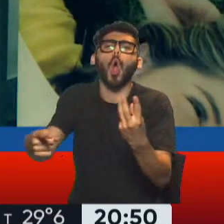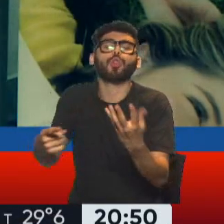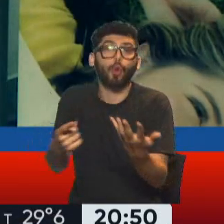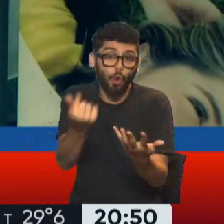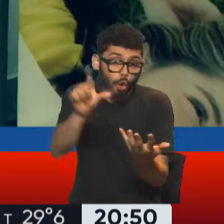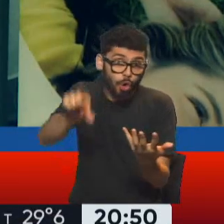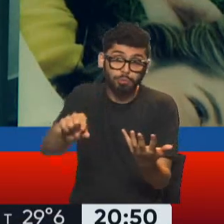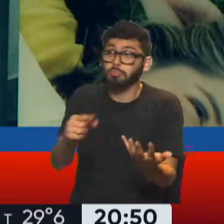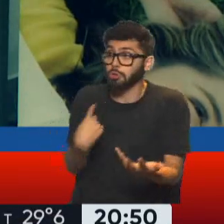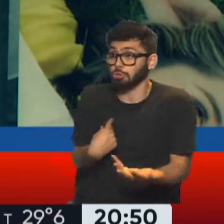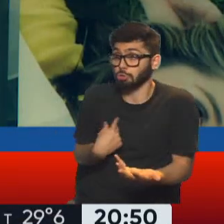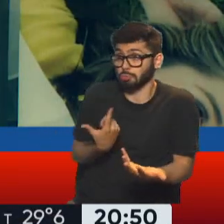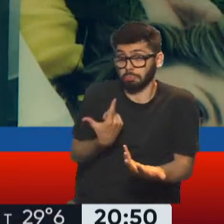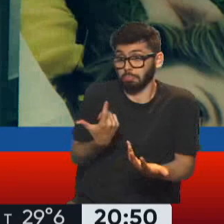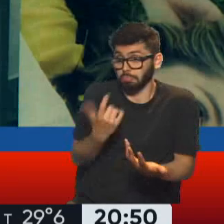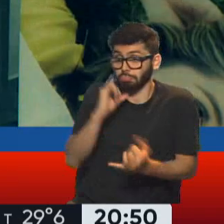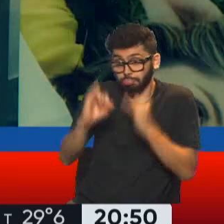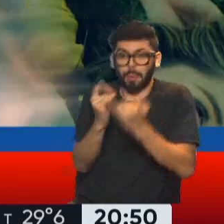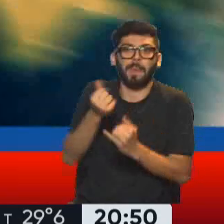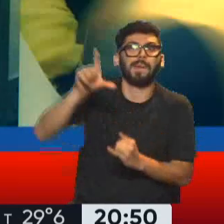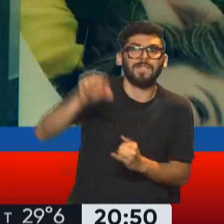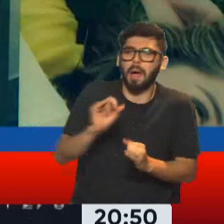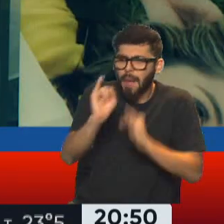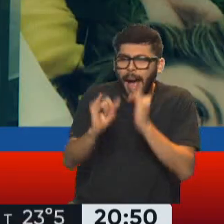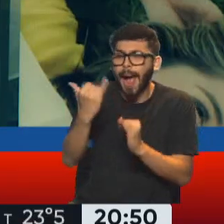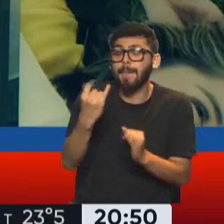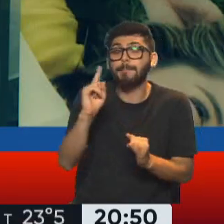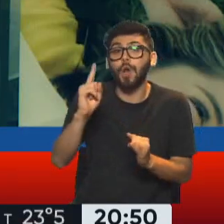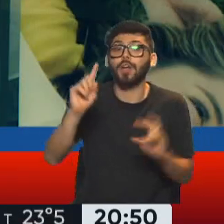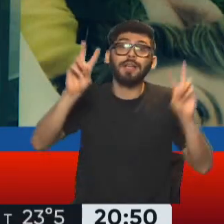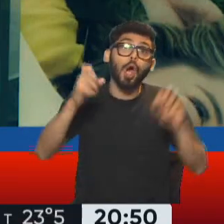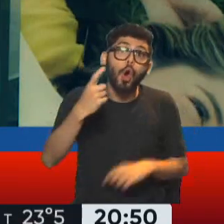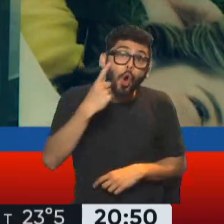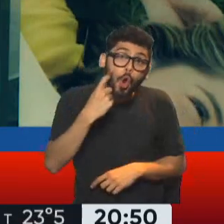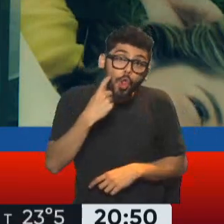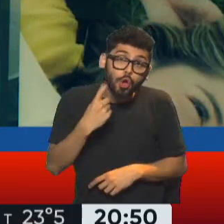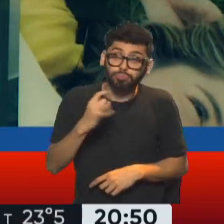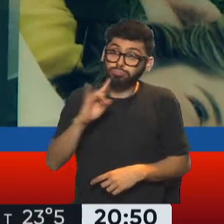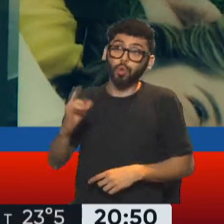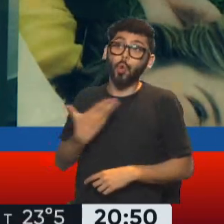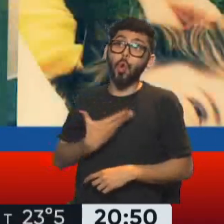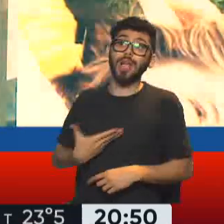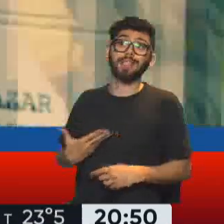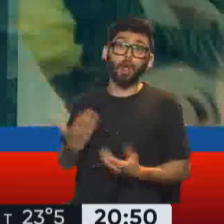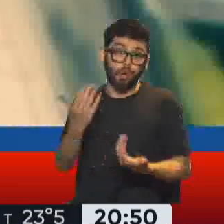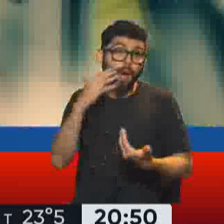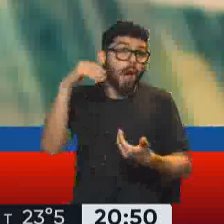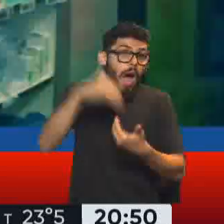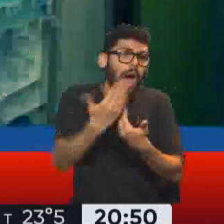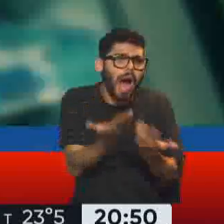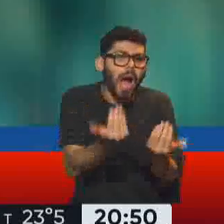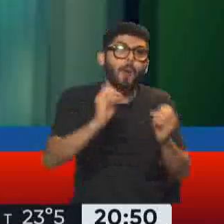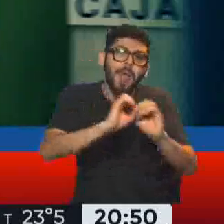hacemos para abaratar los precios. Ahora, es necesario, si hablamos de regulación, una intervención del Estado para clarificar lo que está